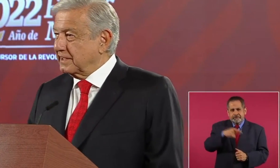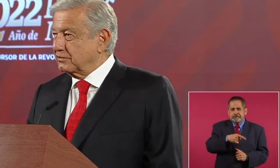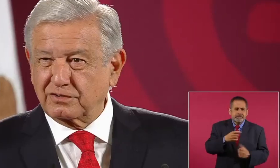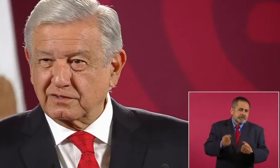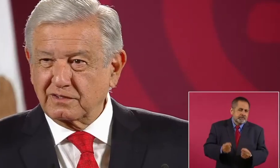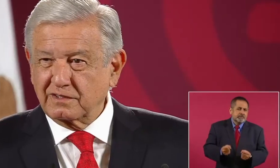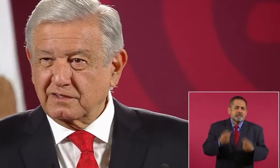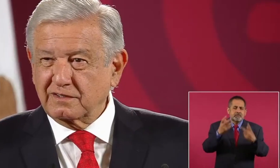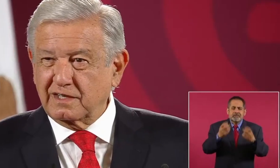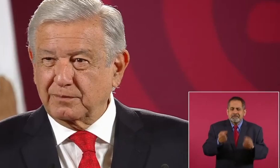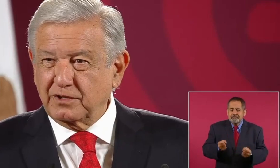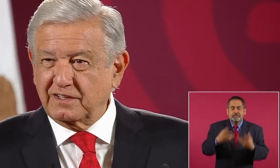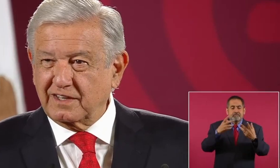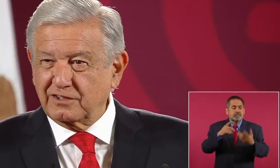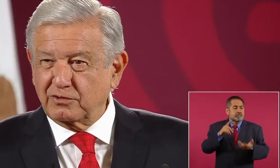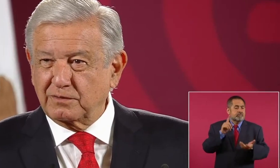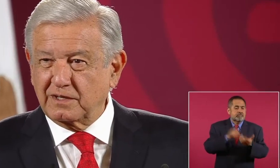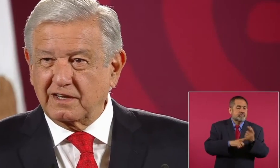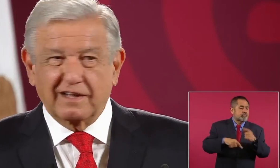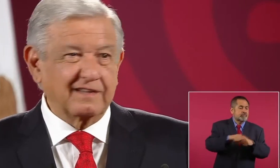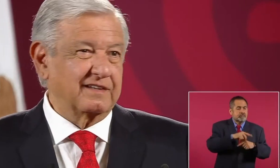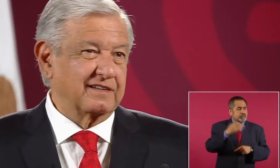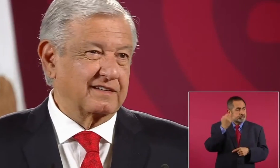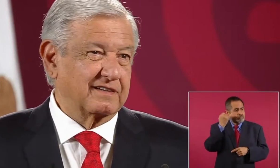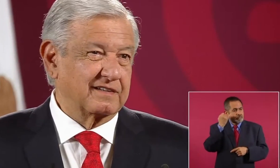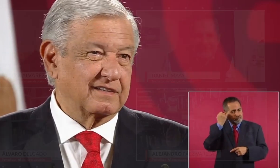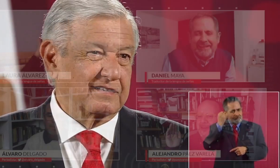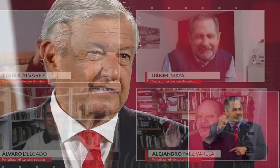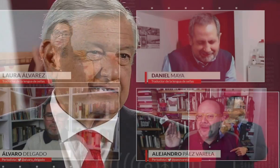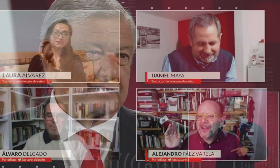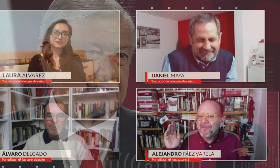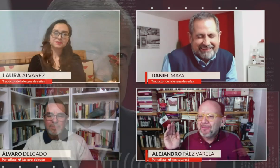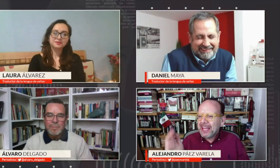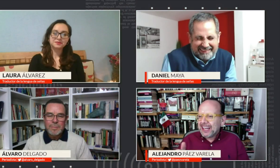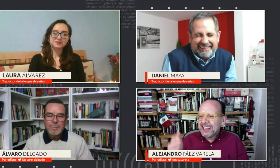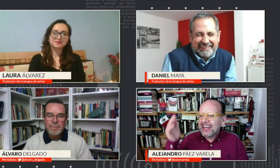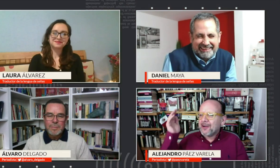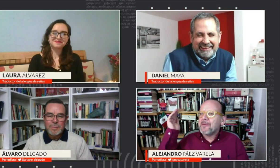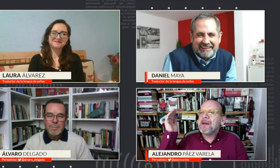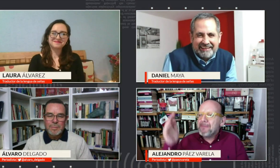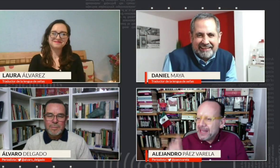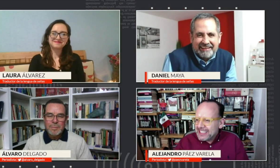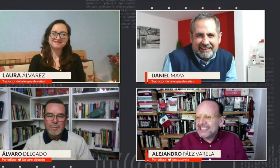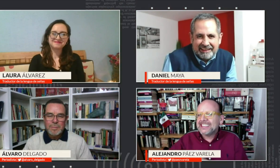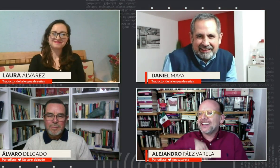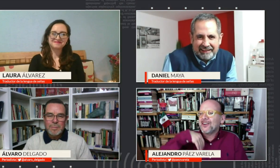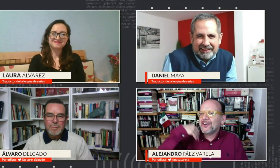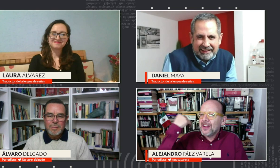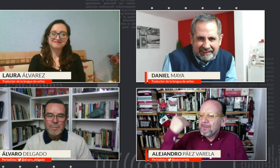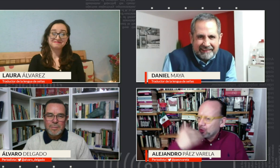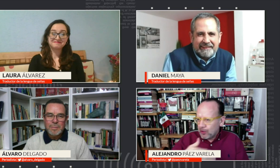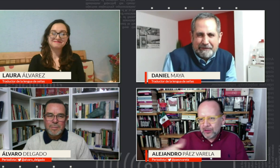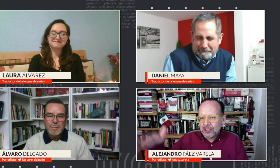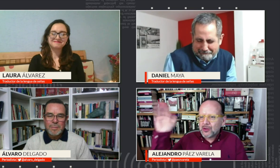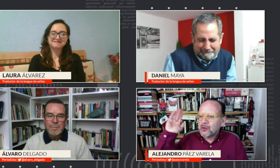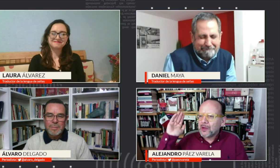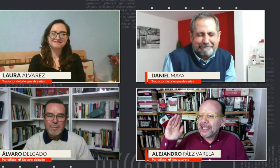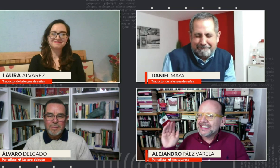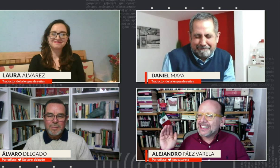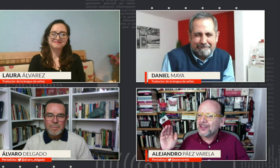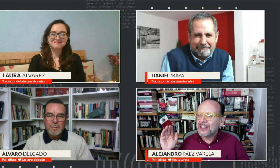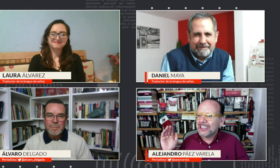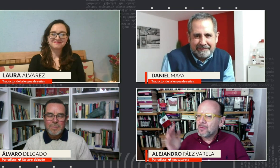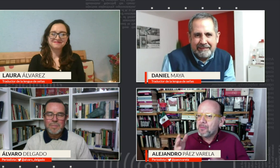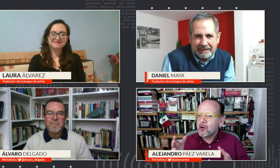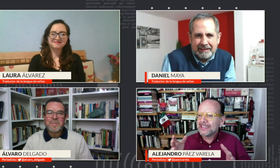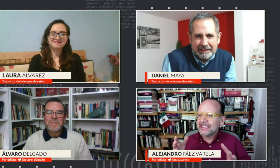otro ha dicho, que es un debate que se dio todo el siglo XX con Derrida, con Benveniste, con todos los